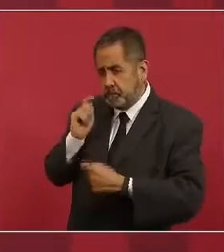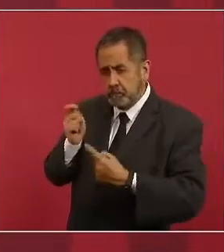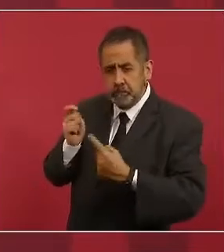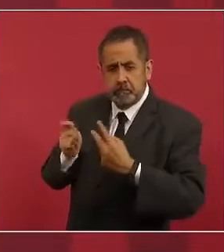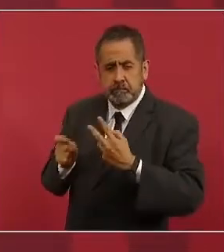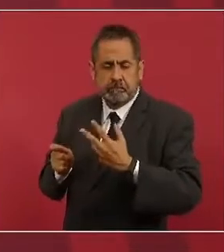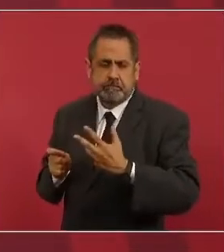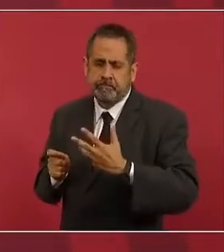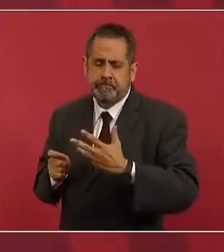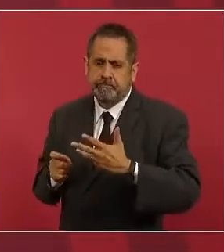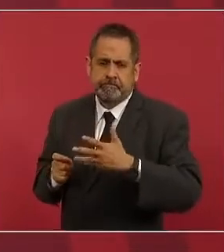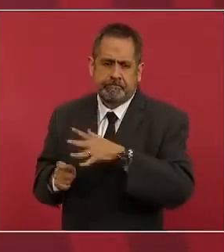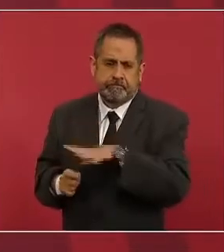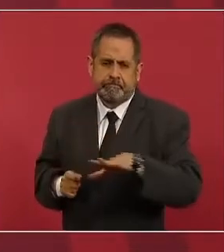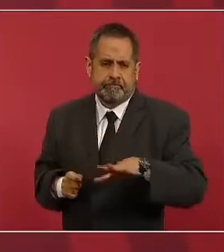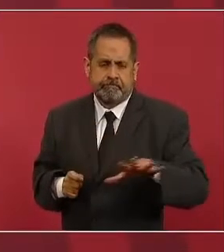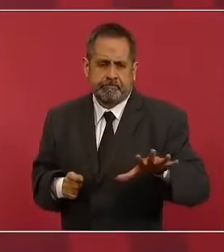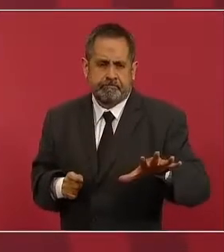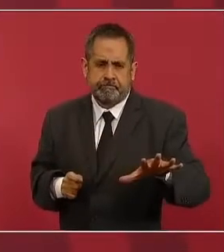observarnos.